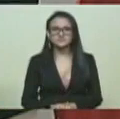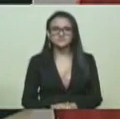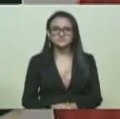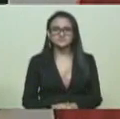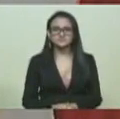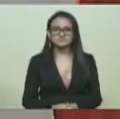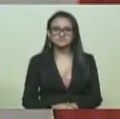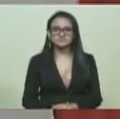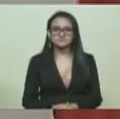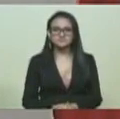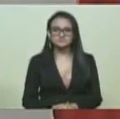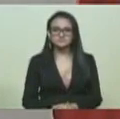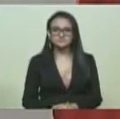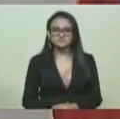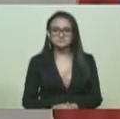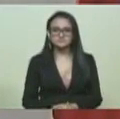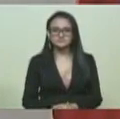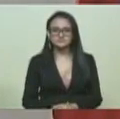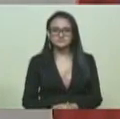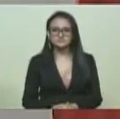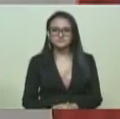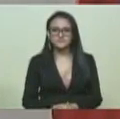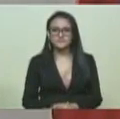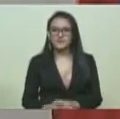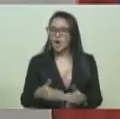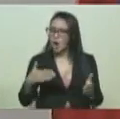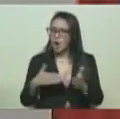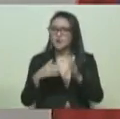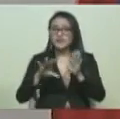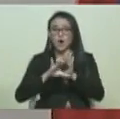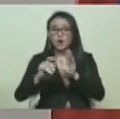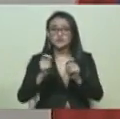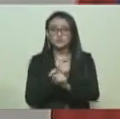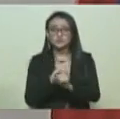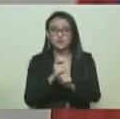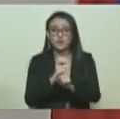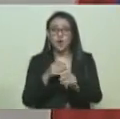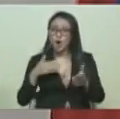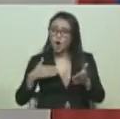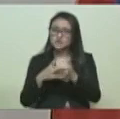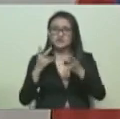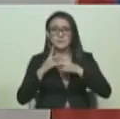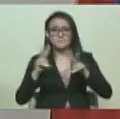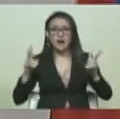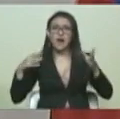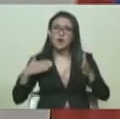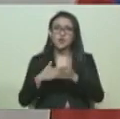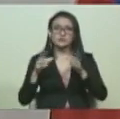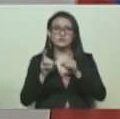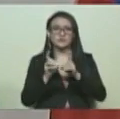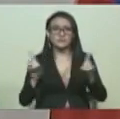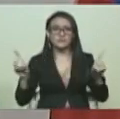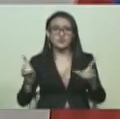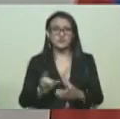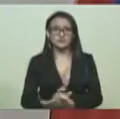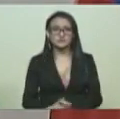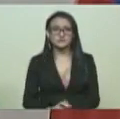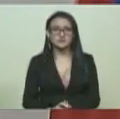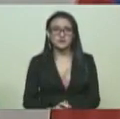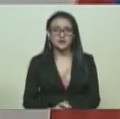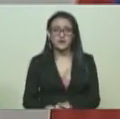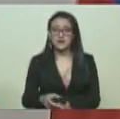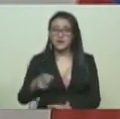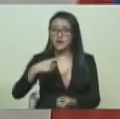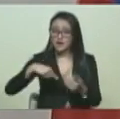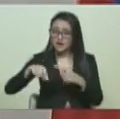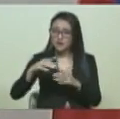¿verdad?, de dar al traste con la Constitución, la democracia y la paz, el bien que hemos